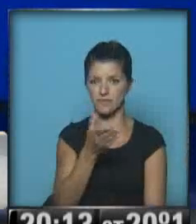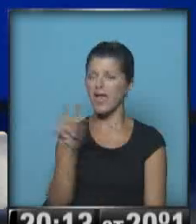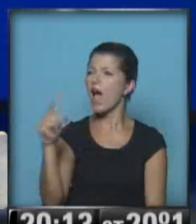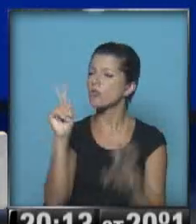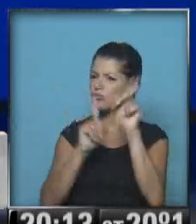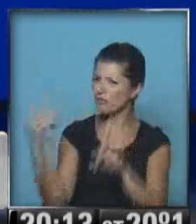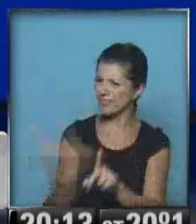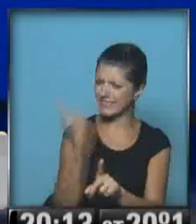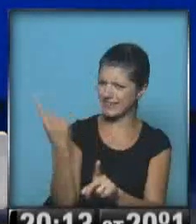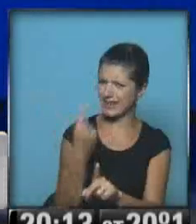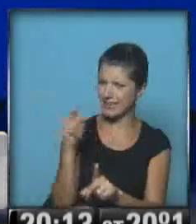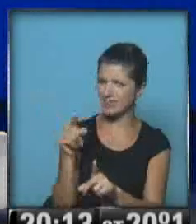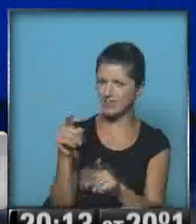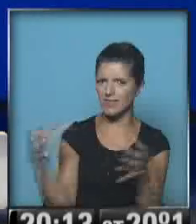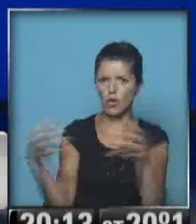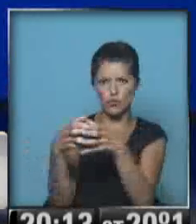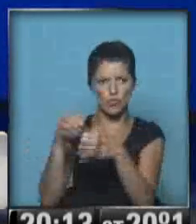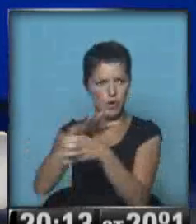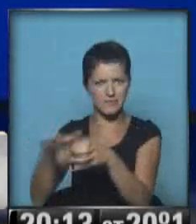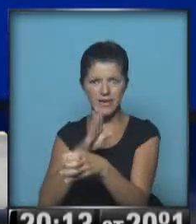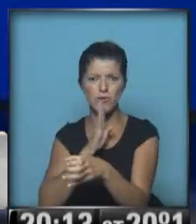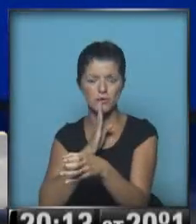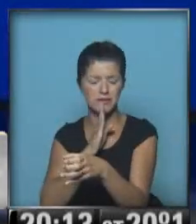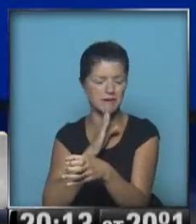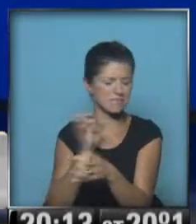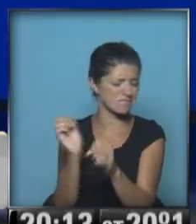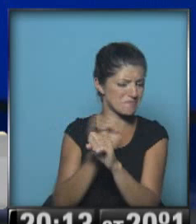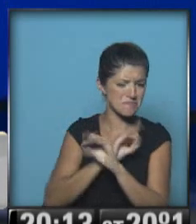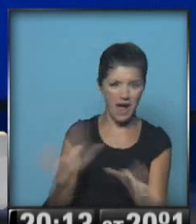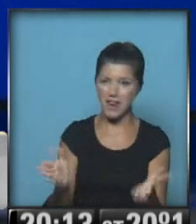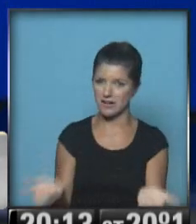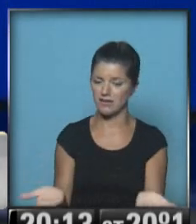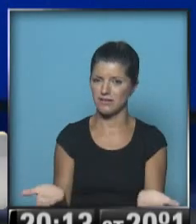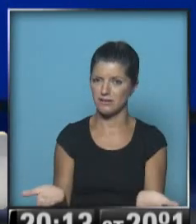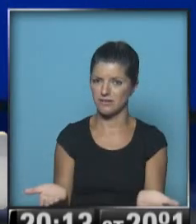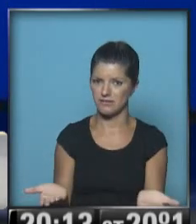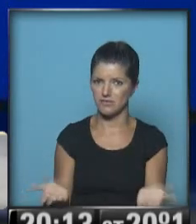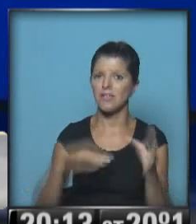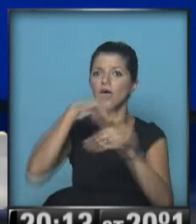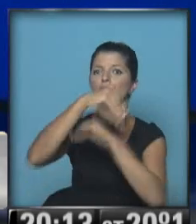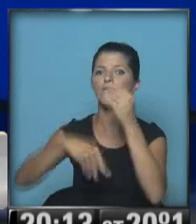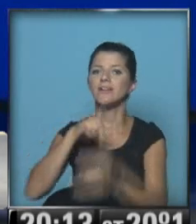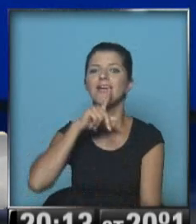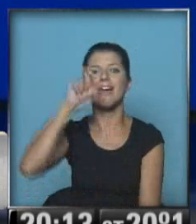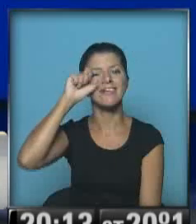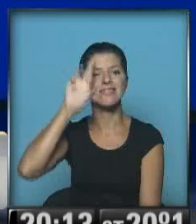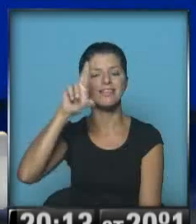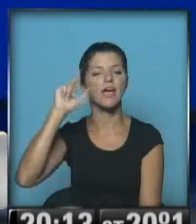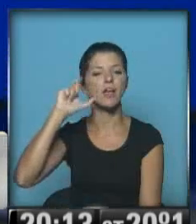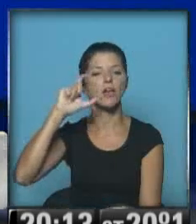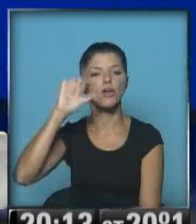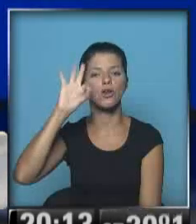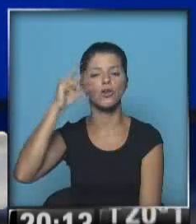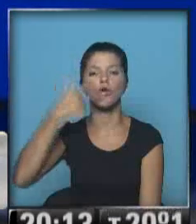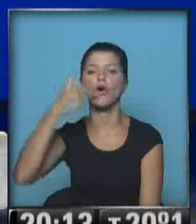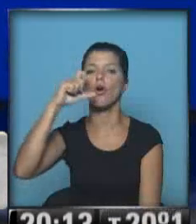dirigentes de la colectividad judía que dan vergüenza la familia tarnopolsky entera